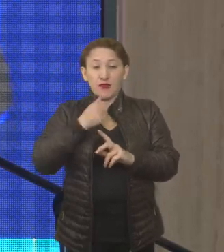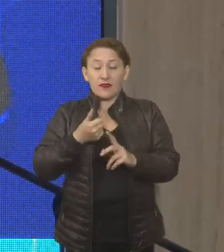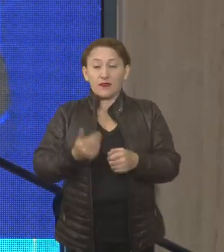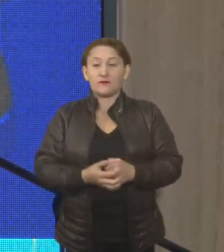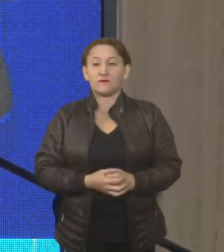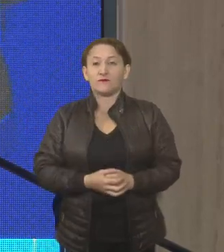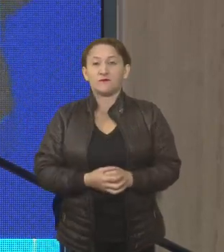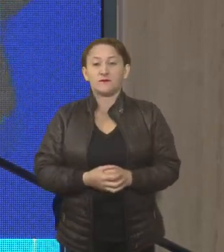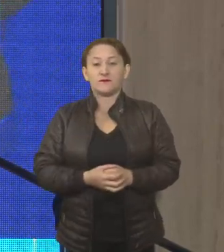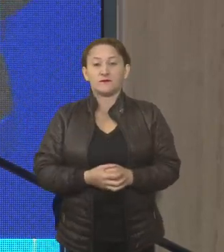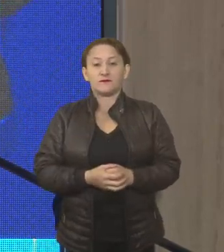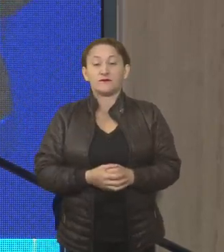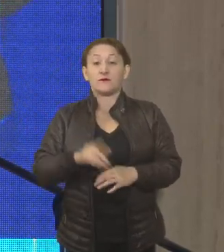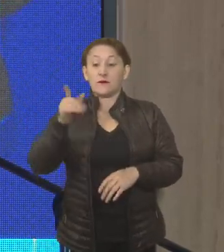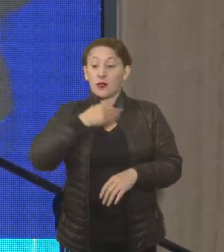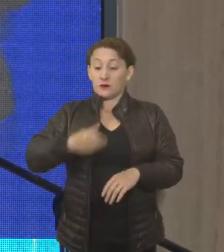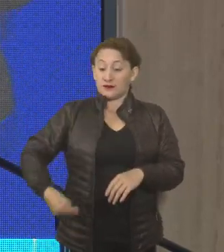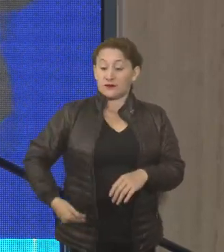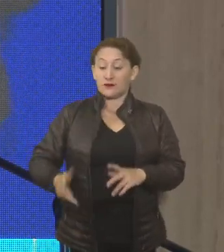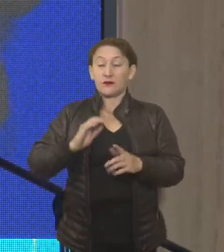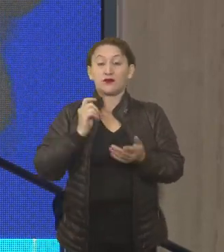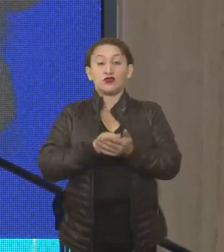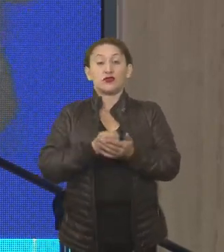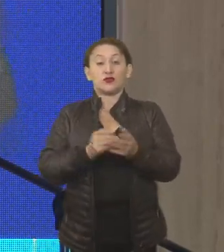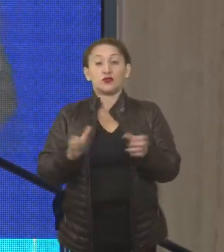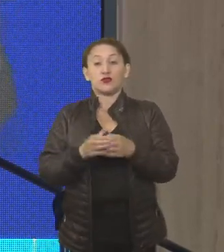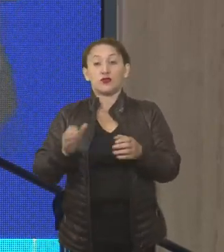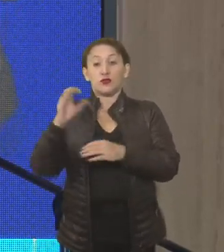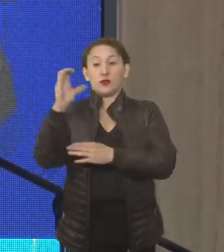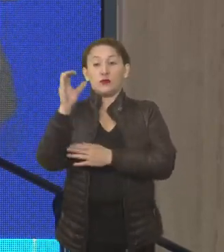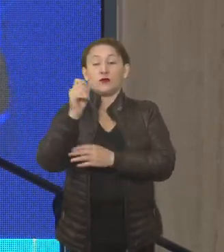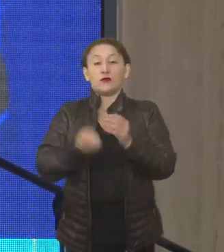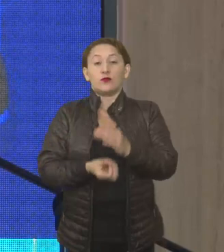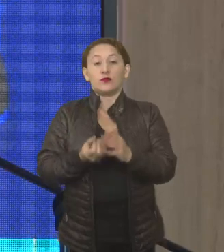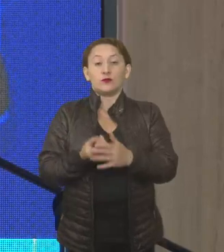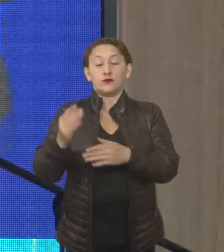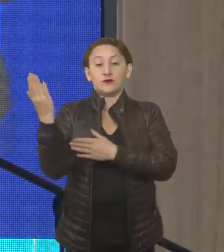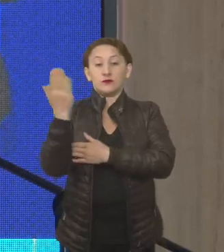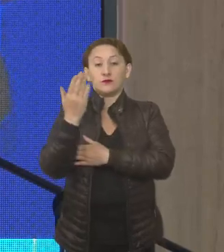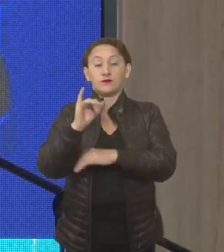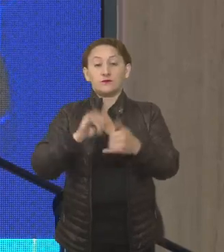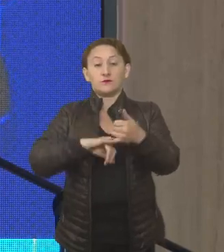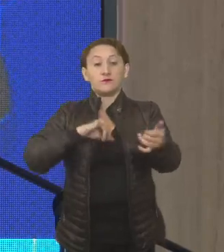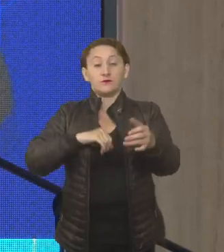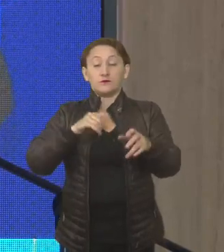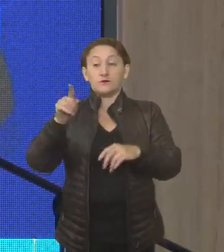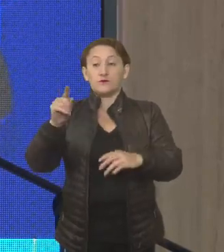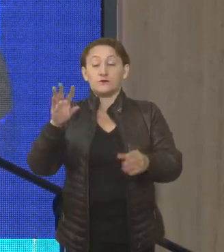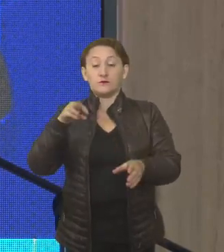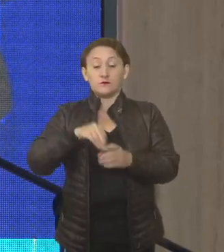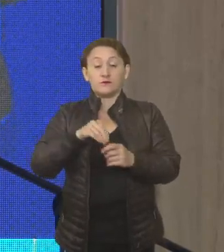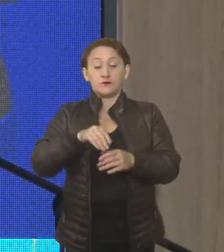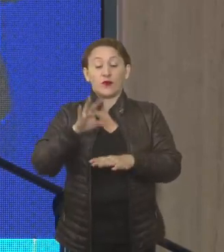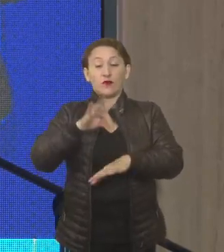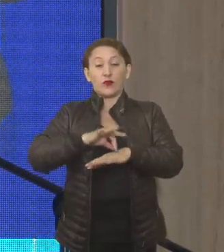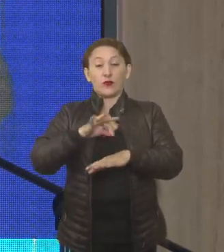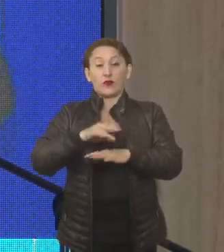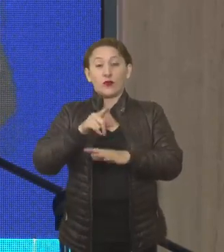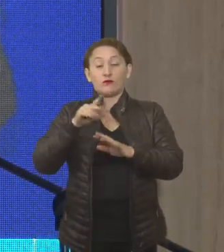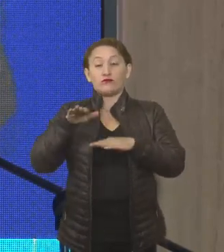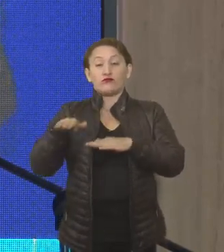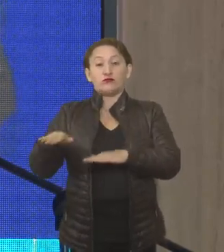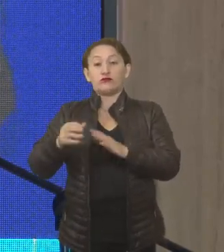viva. Es presidenta de la Asociación Colombiana de Productores de Cine Independiente, miembro fundadora y